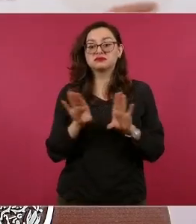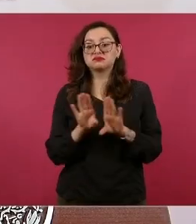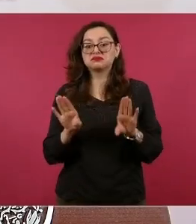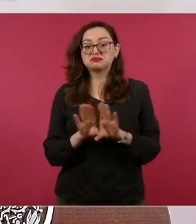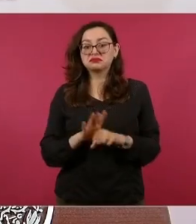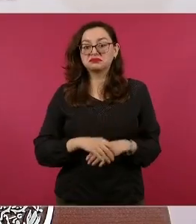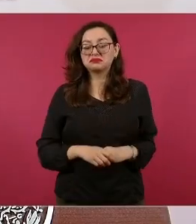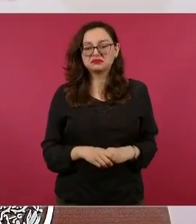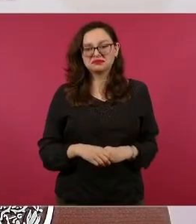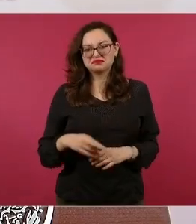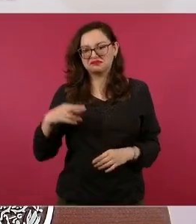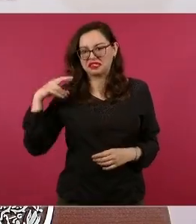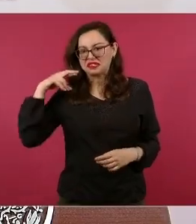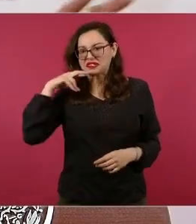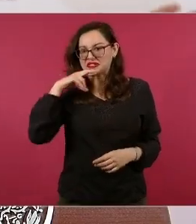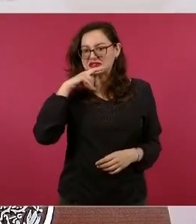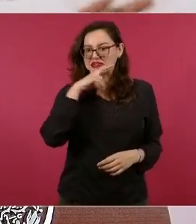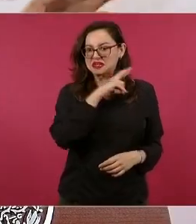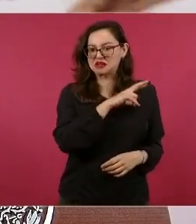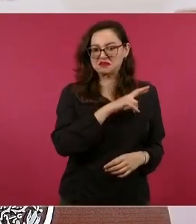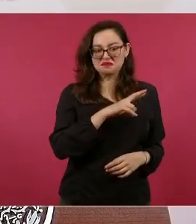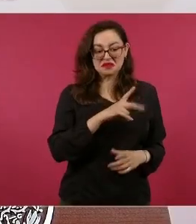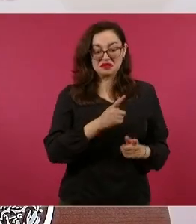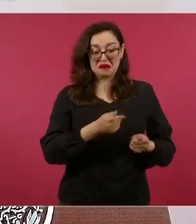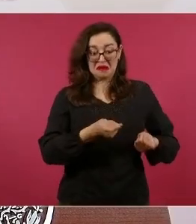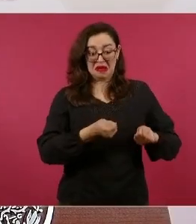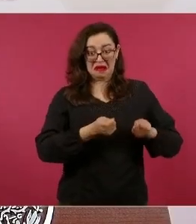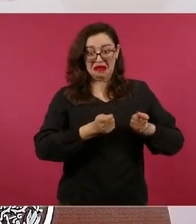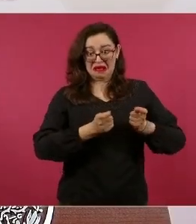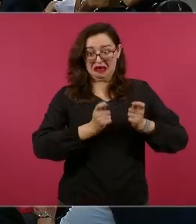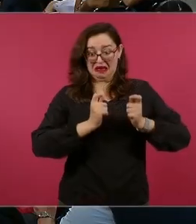Apenas llegaban a cualquier cargo